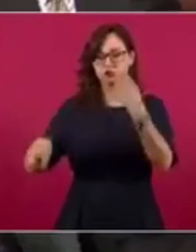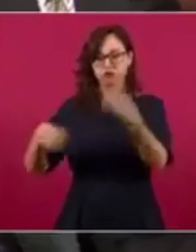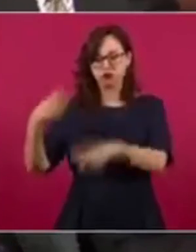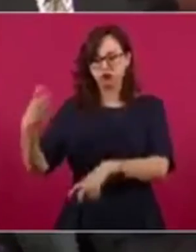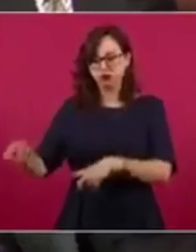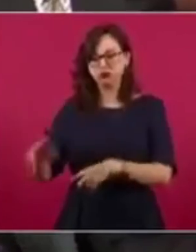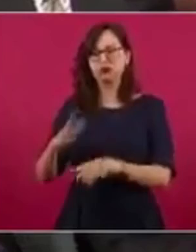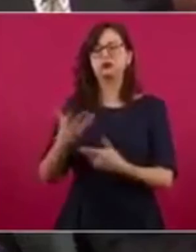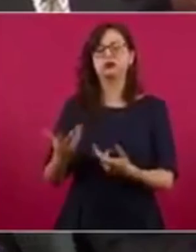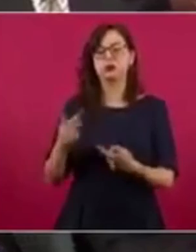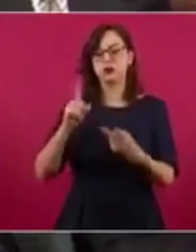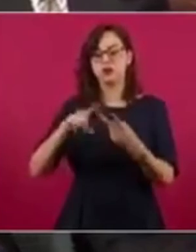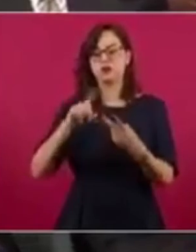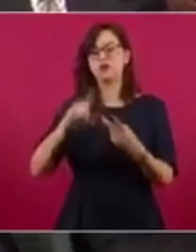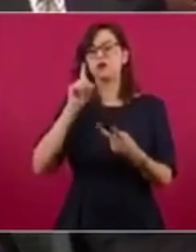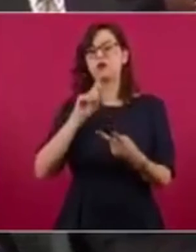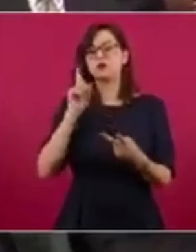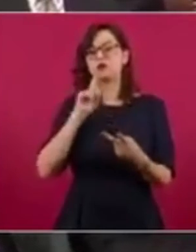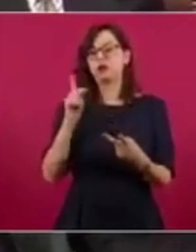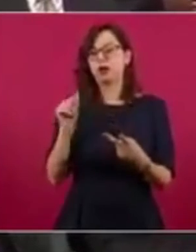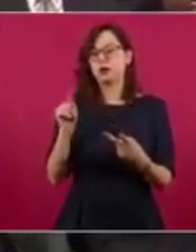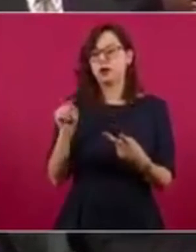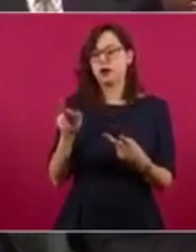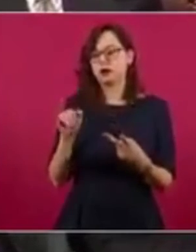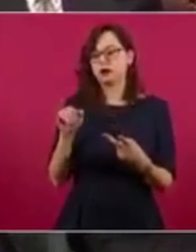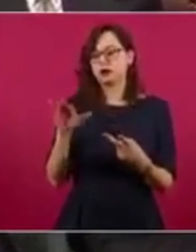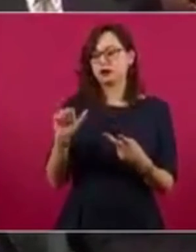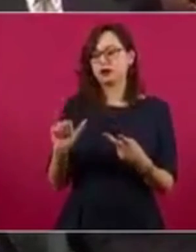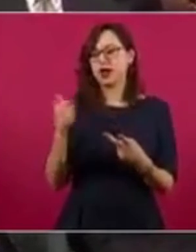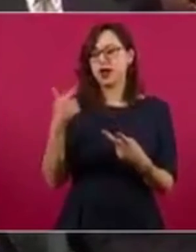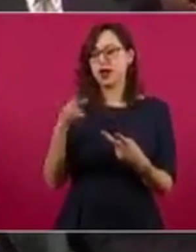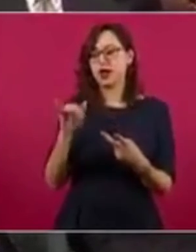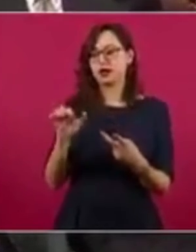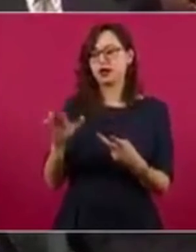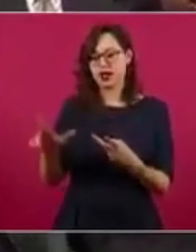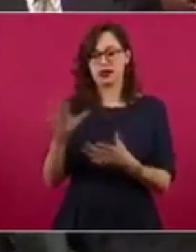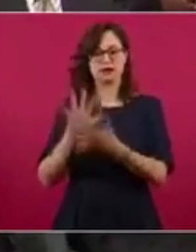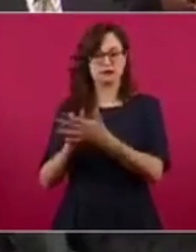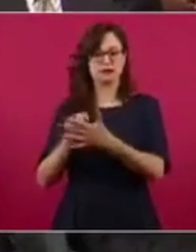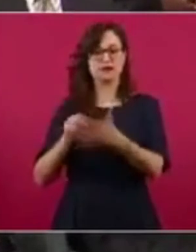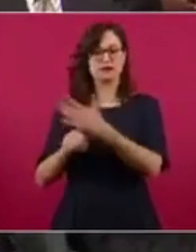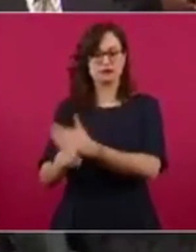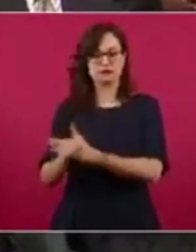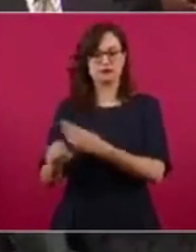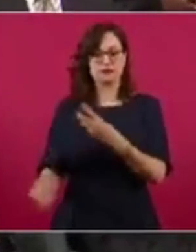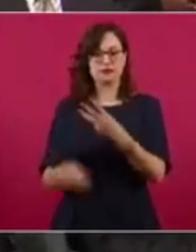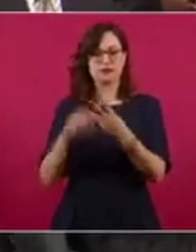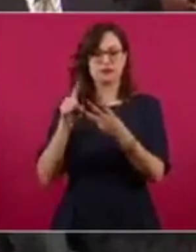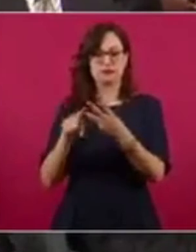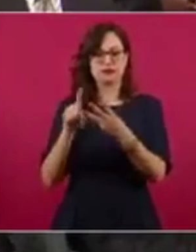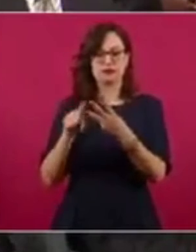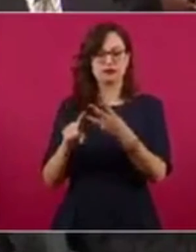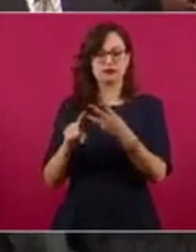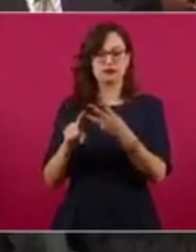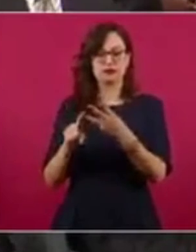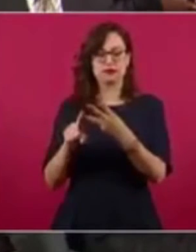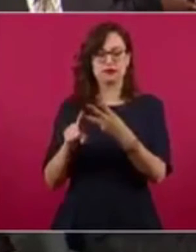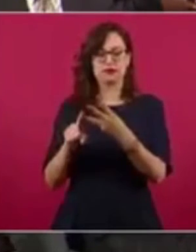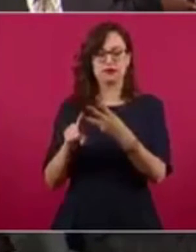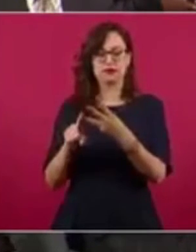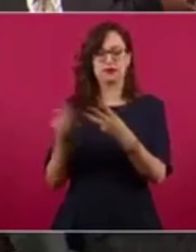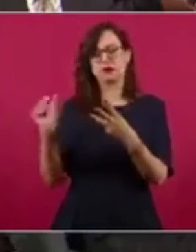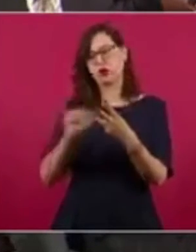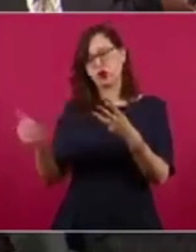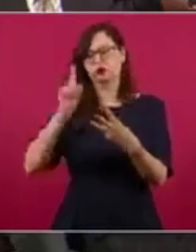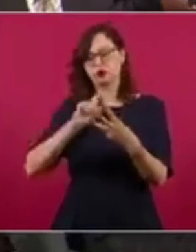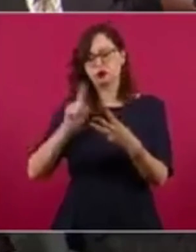compañera Patricia Aguilar Romano, quien se encontraba presa en ese entonces. Expuse el tema de otras